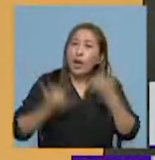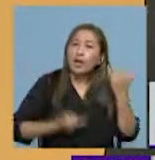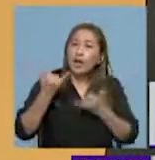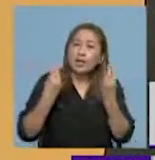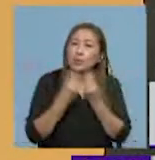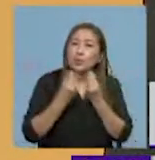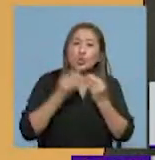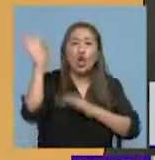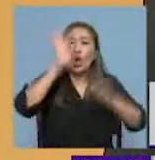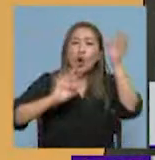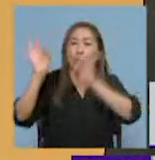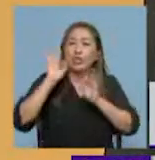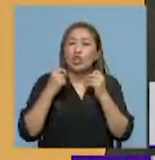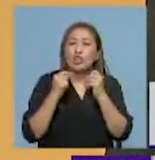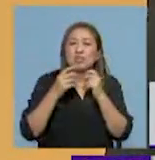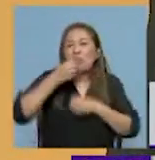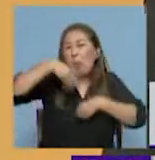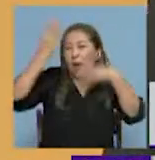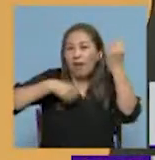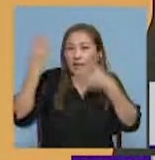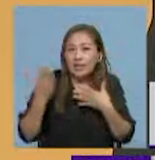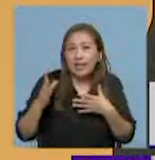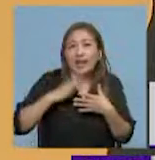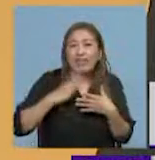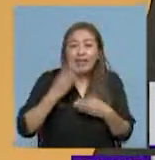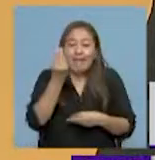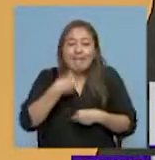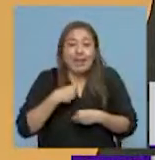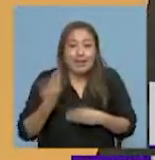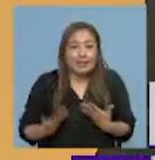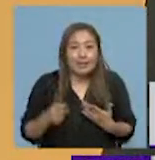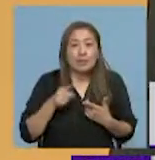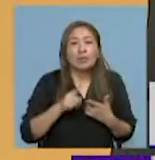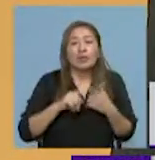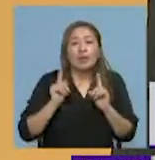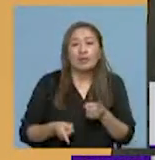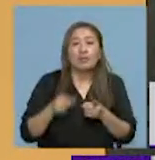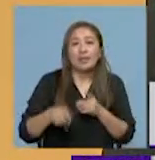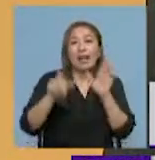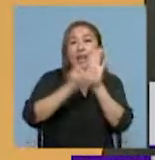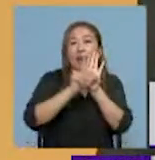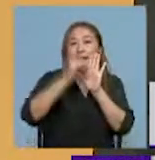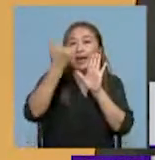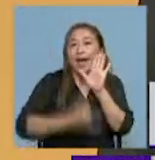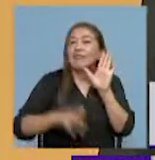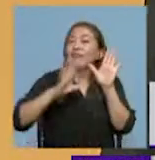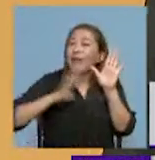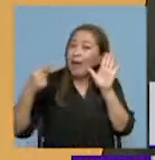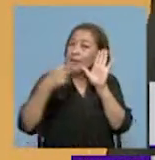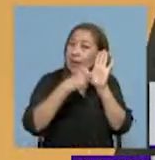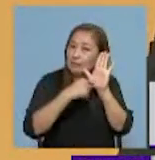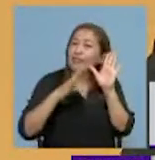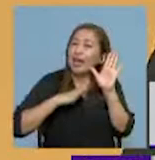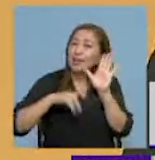desde el desconocimiento desde el fanatismo la parte legal tiene un vacío muy grande